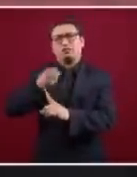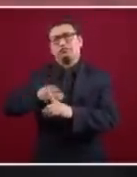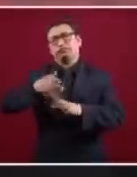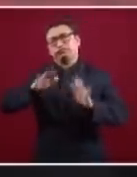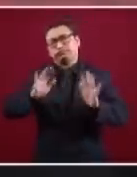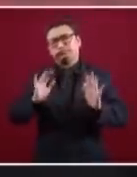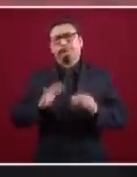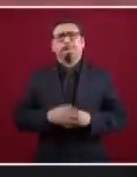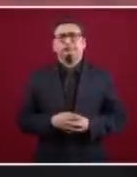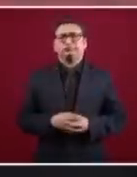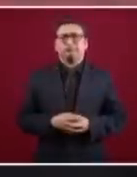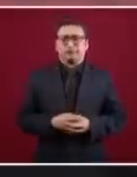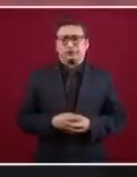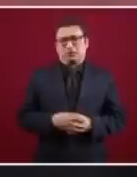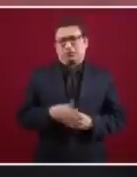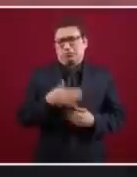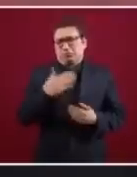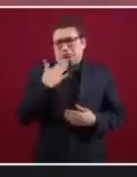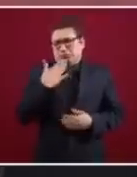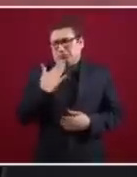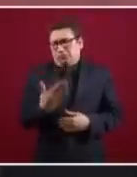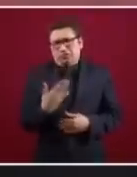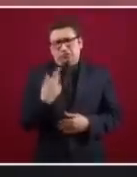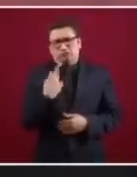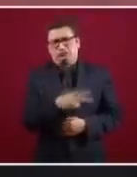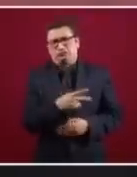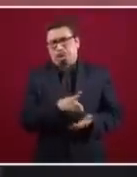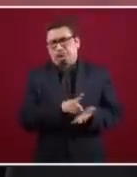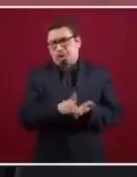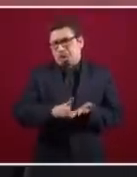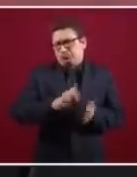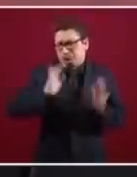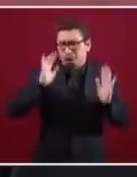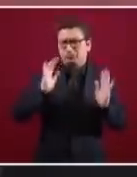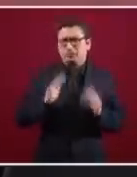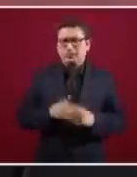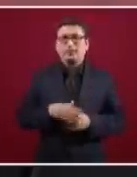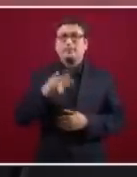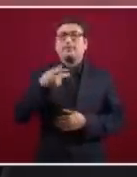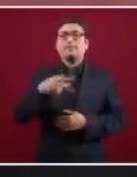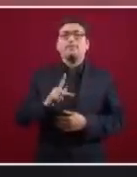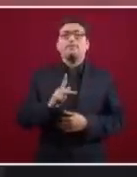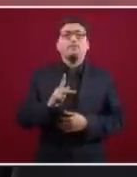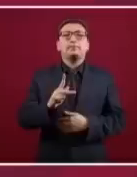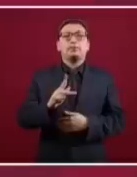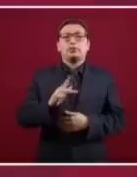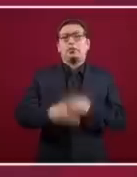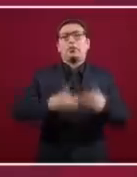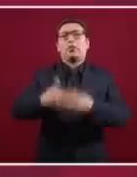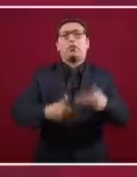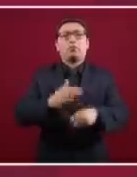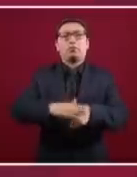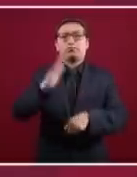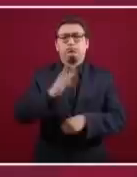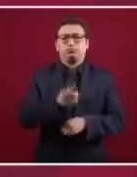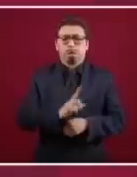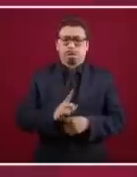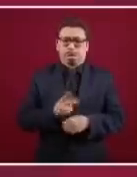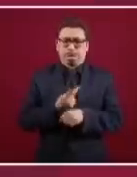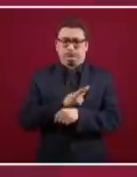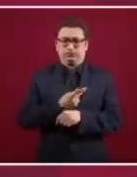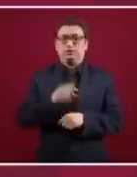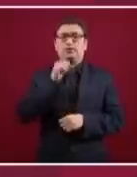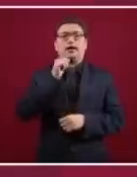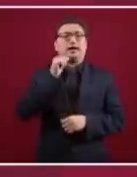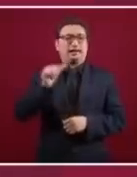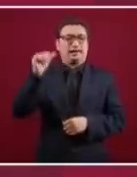hasta legítimo que esto suceda pero no pasa a más ayer